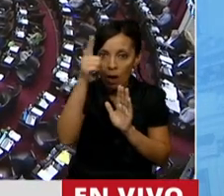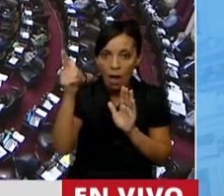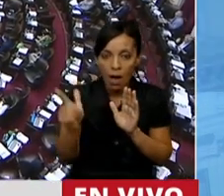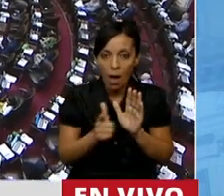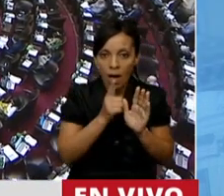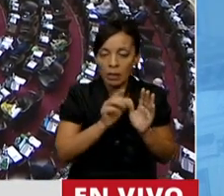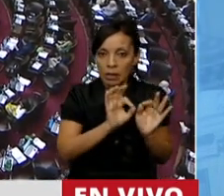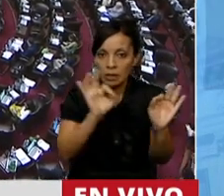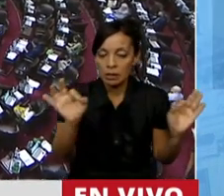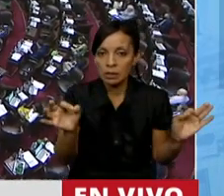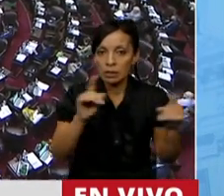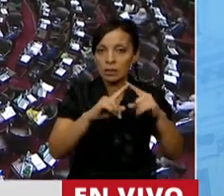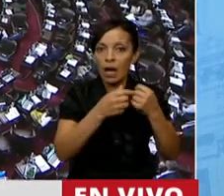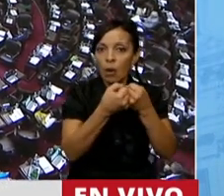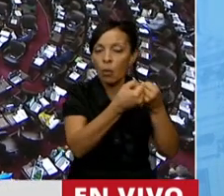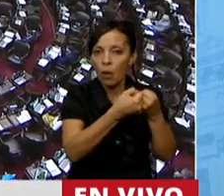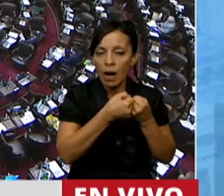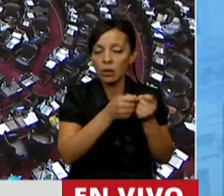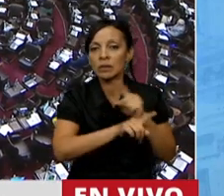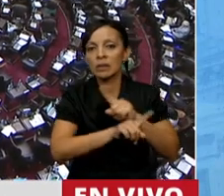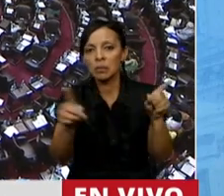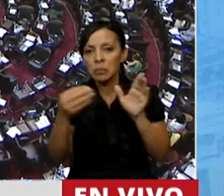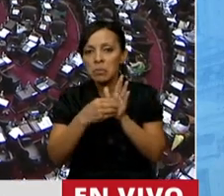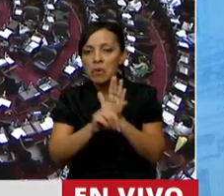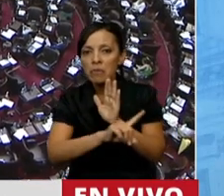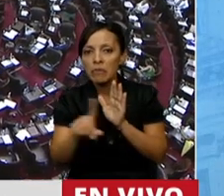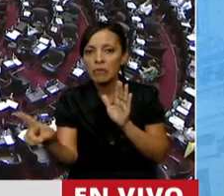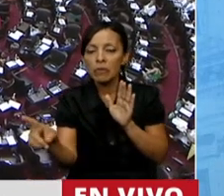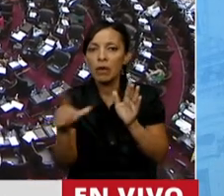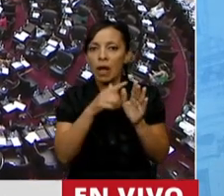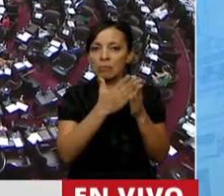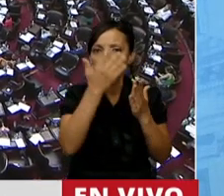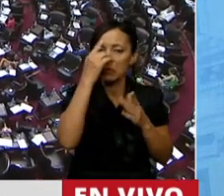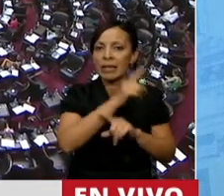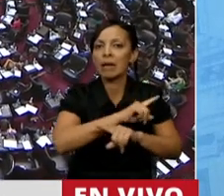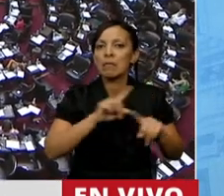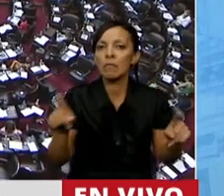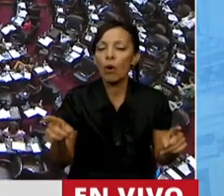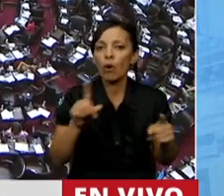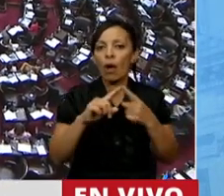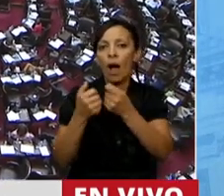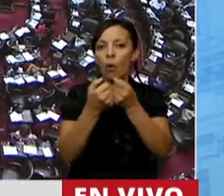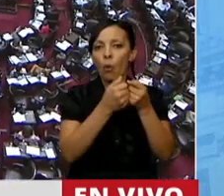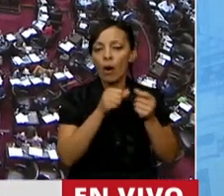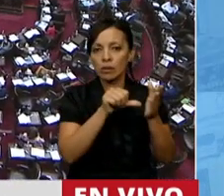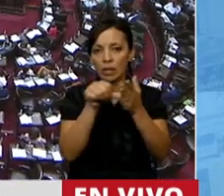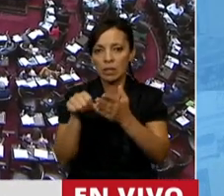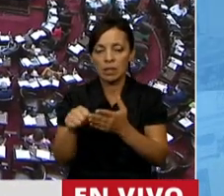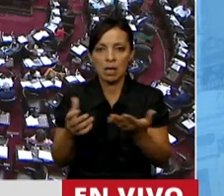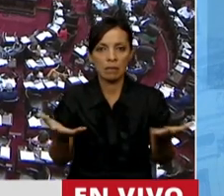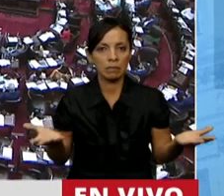estos textos, ni de la legislación nacional, ni tampoco en los tratados internacionales, me parece